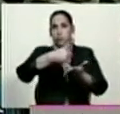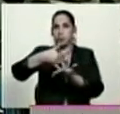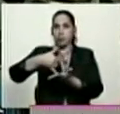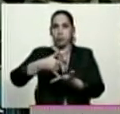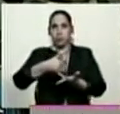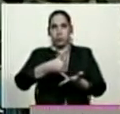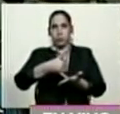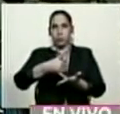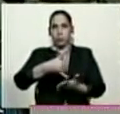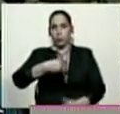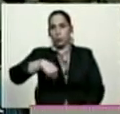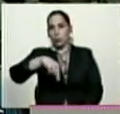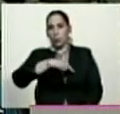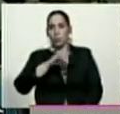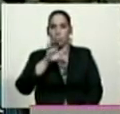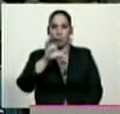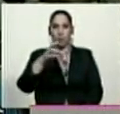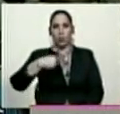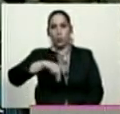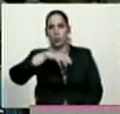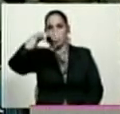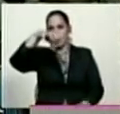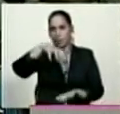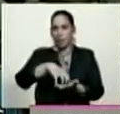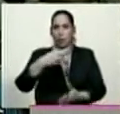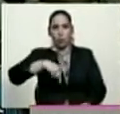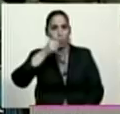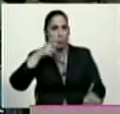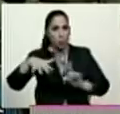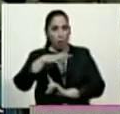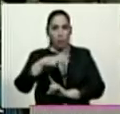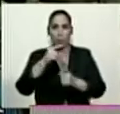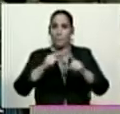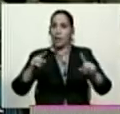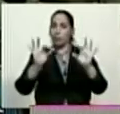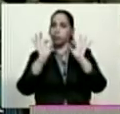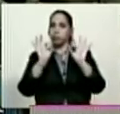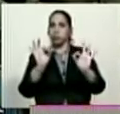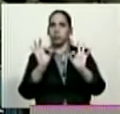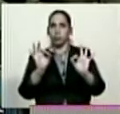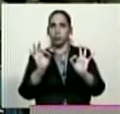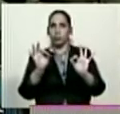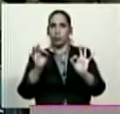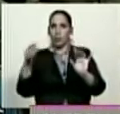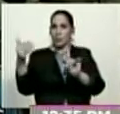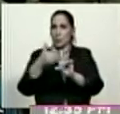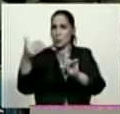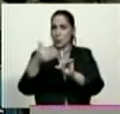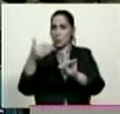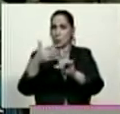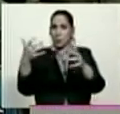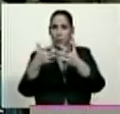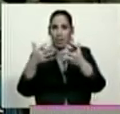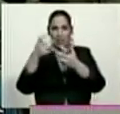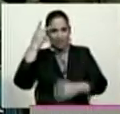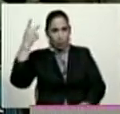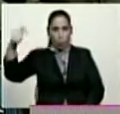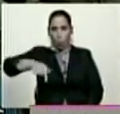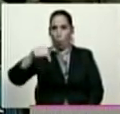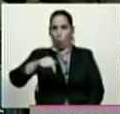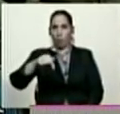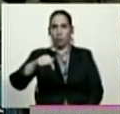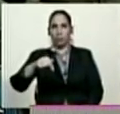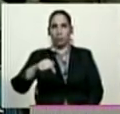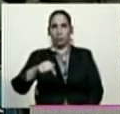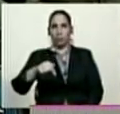a nuestro país, a nuestro Estado, a nuestro pueblo, pero específicamente la guerra psicológica hoy,